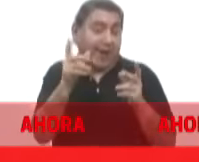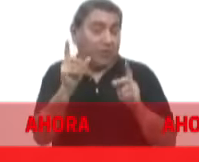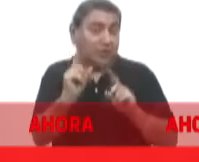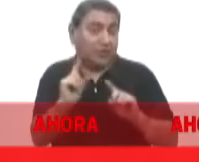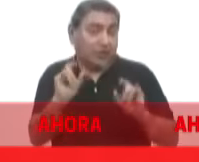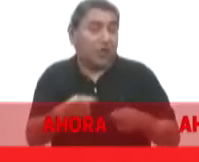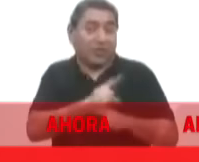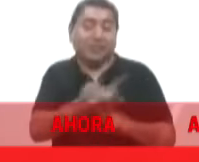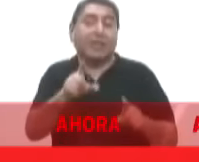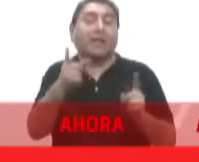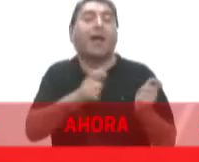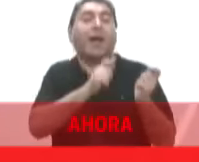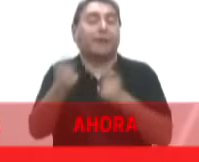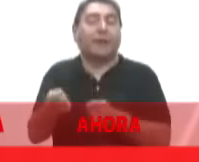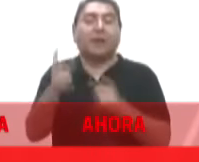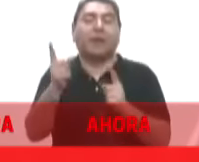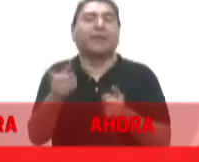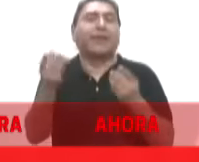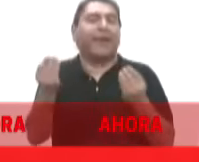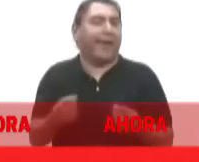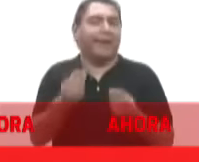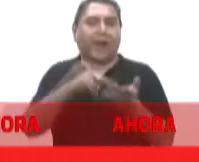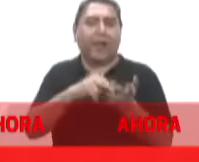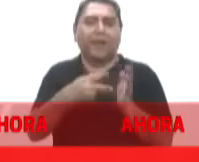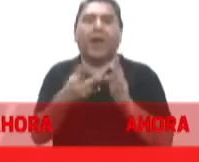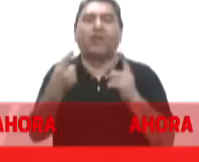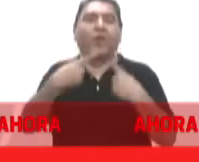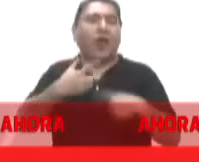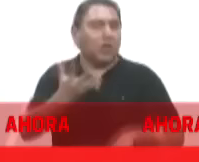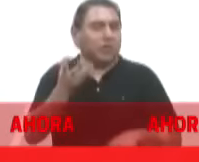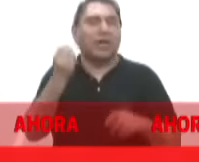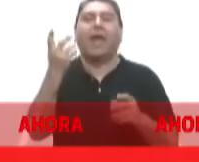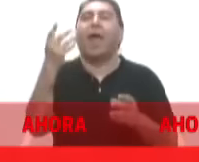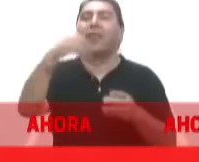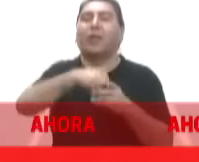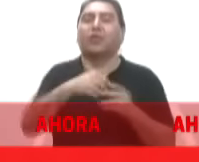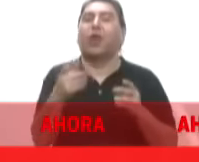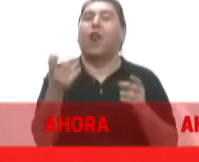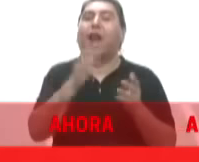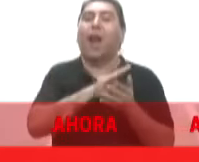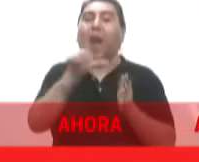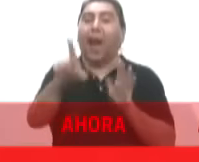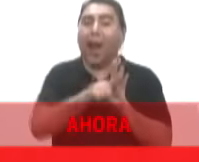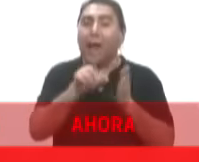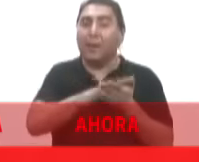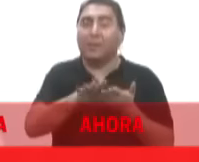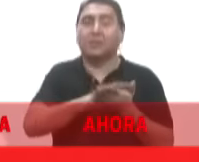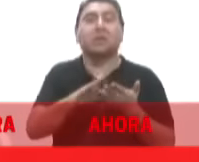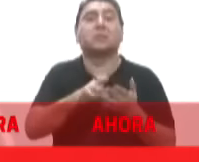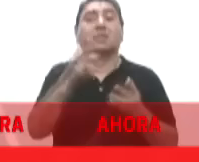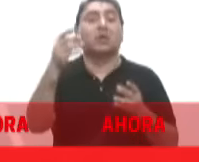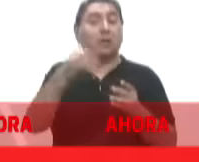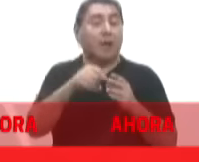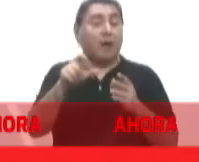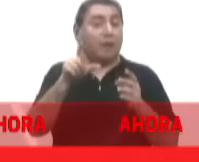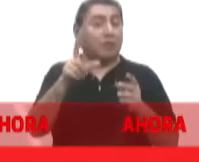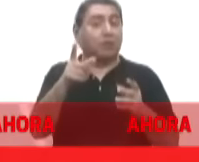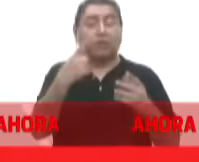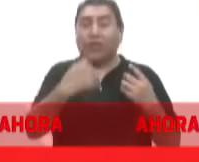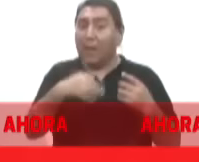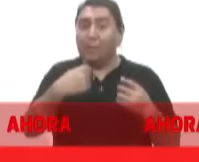habilita. Quiere decir que todos aquellos que quieran que se incorpore en la ley base la educación tienen que votar negativo este artículo. Muchas gracias. Y los que no